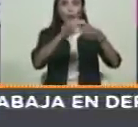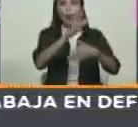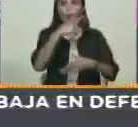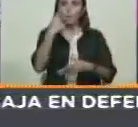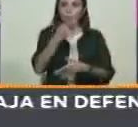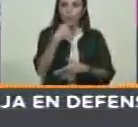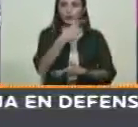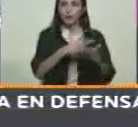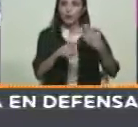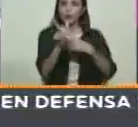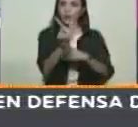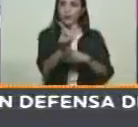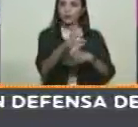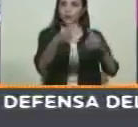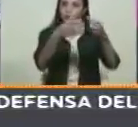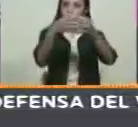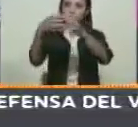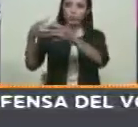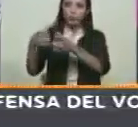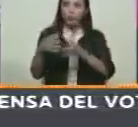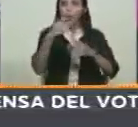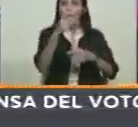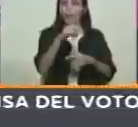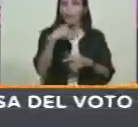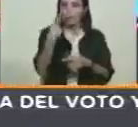socialista unido de venezuela